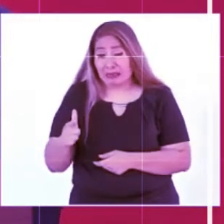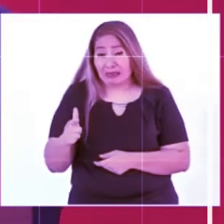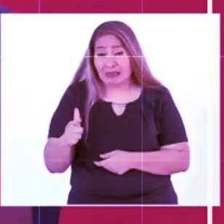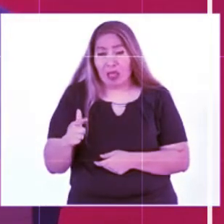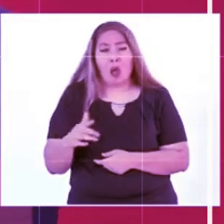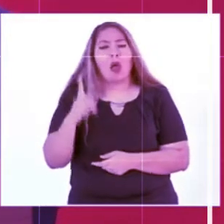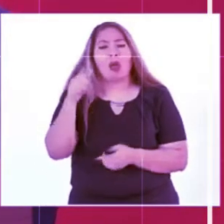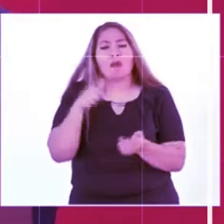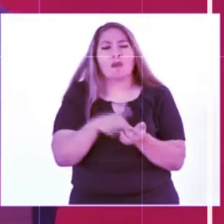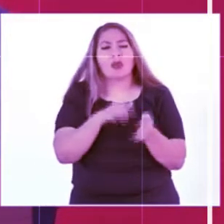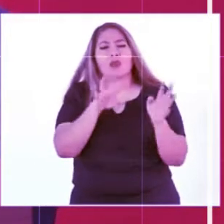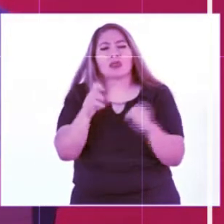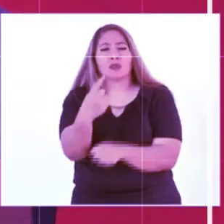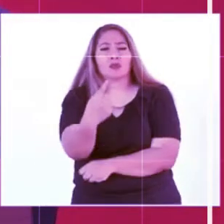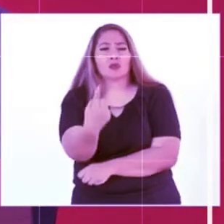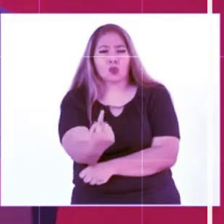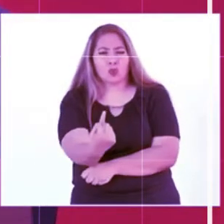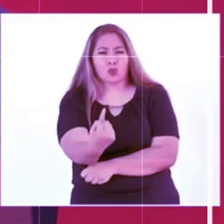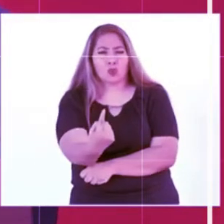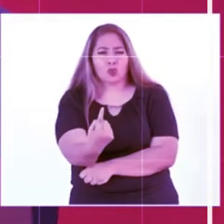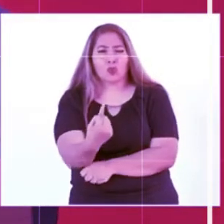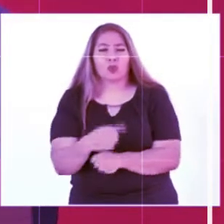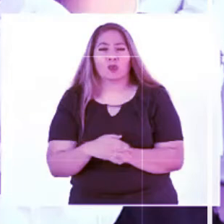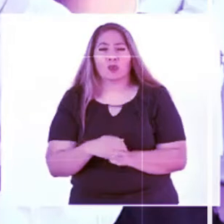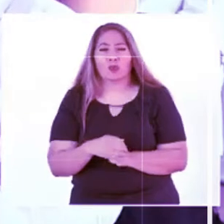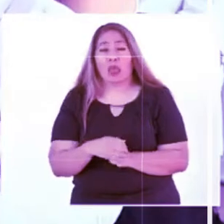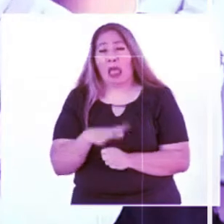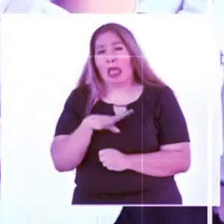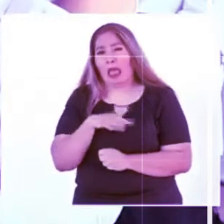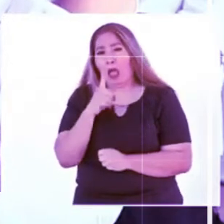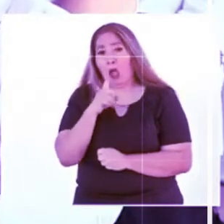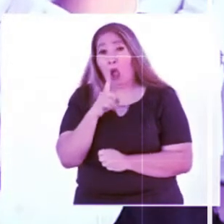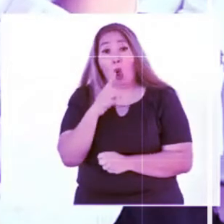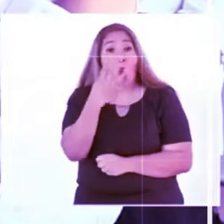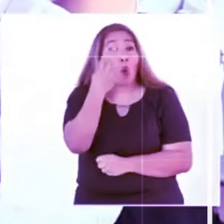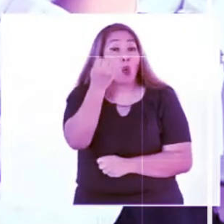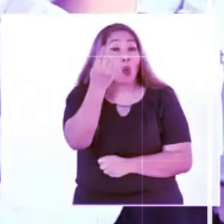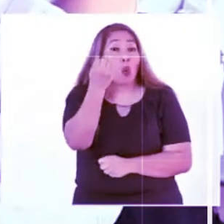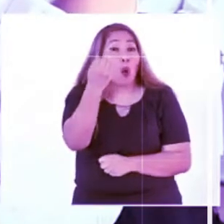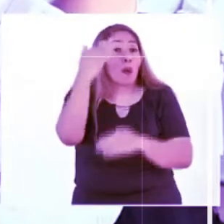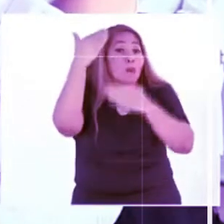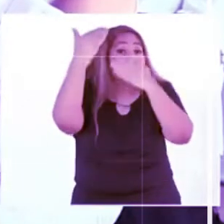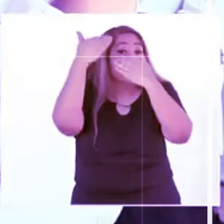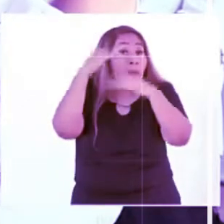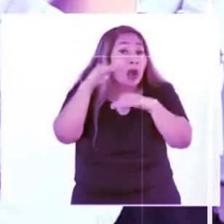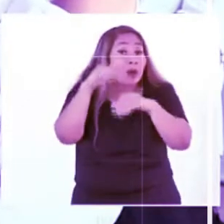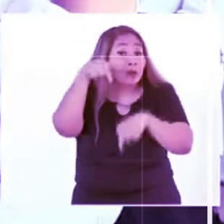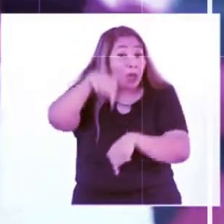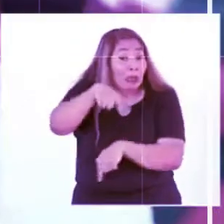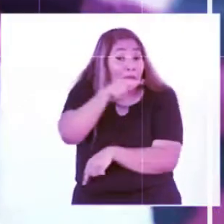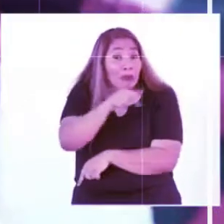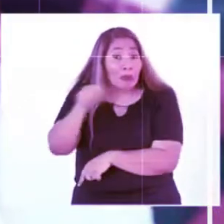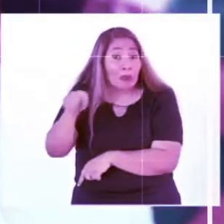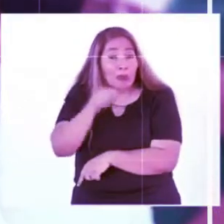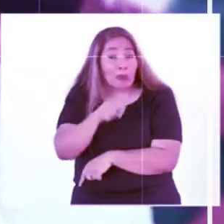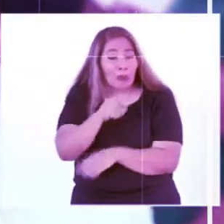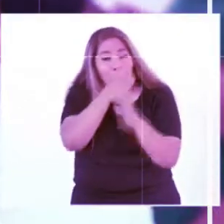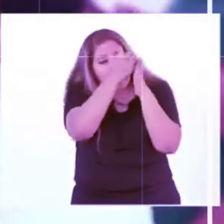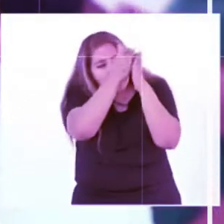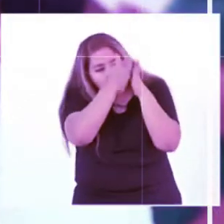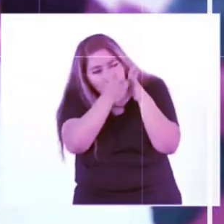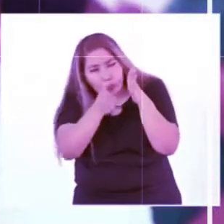En 1901 había 9 bancos en Torreón y